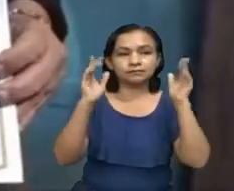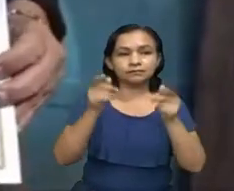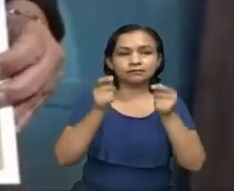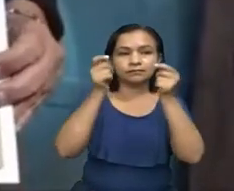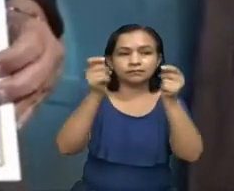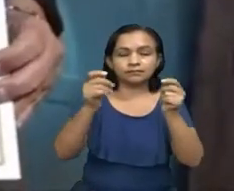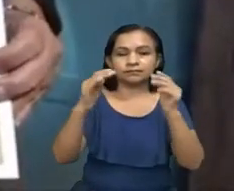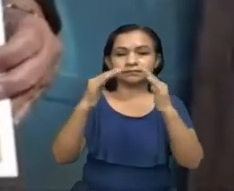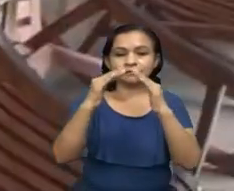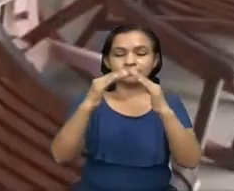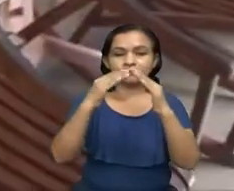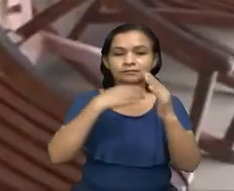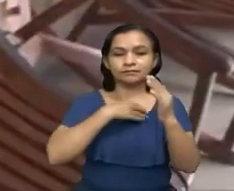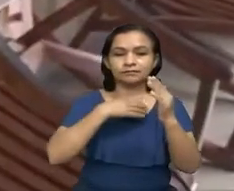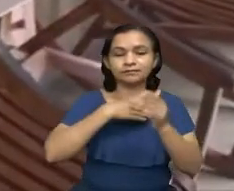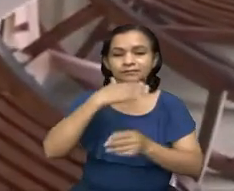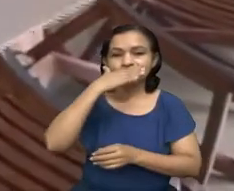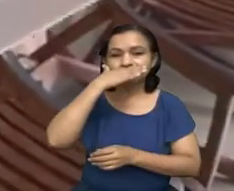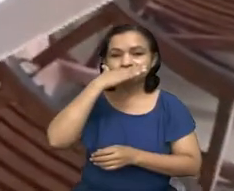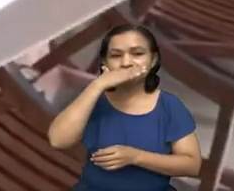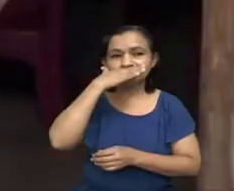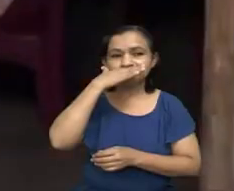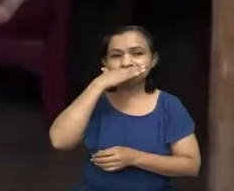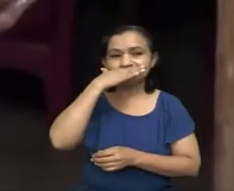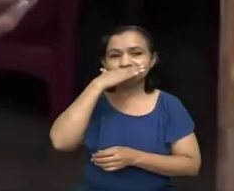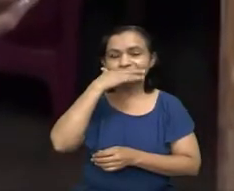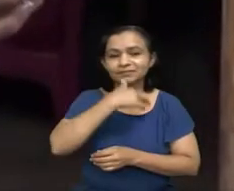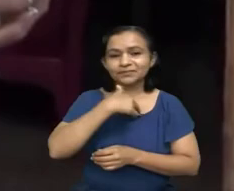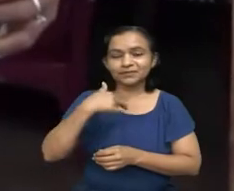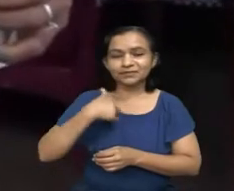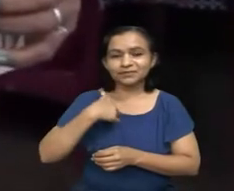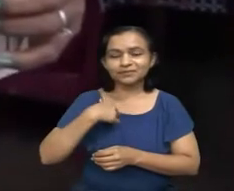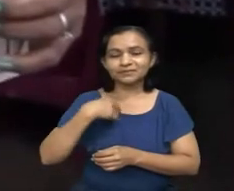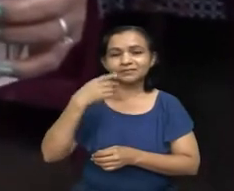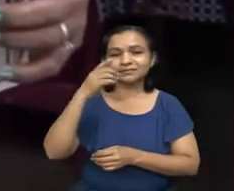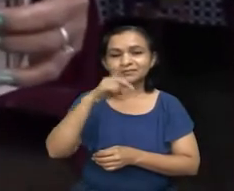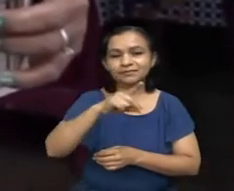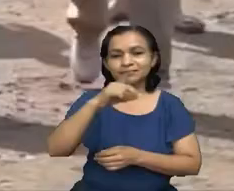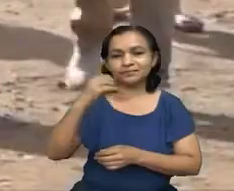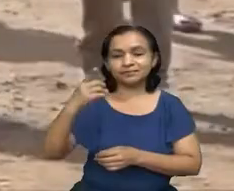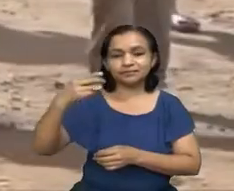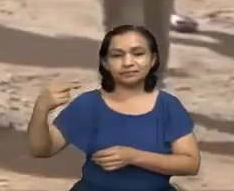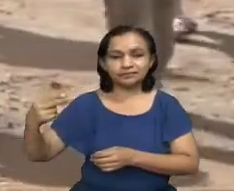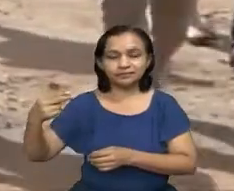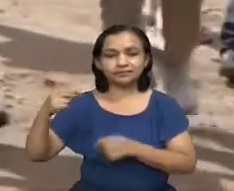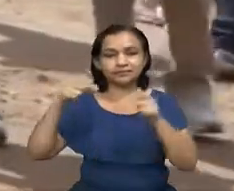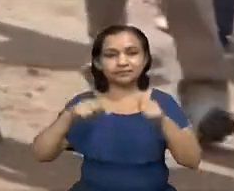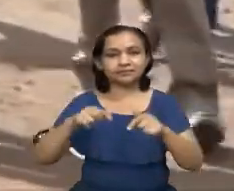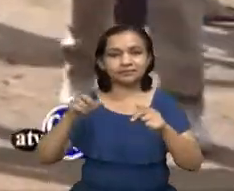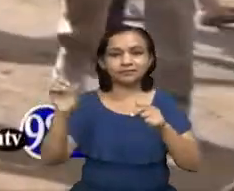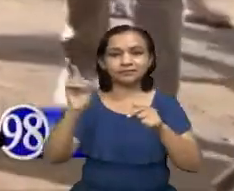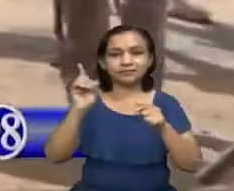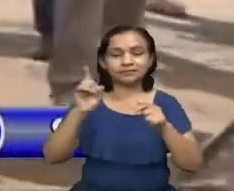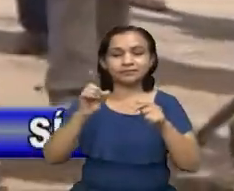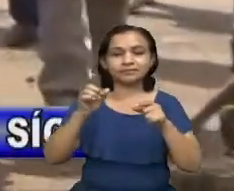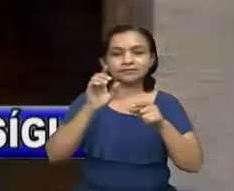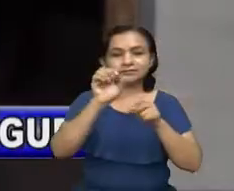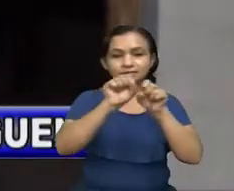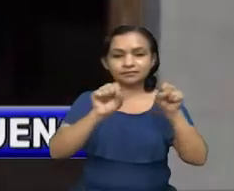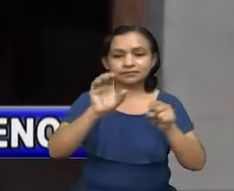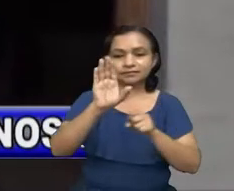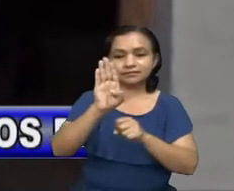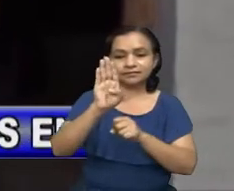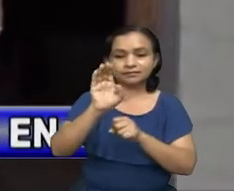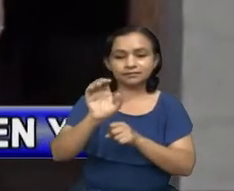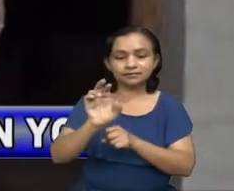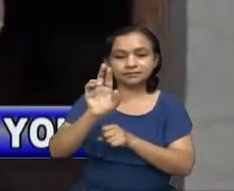propiedad de parte del gobierno sandinista a través de la Procuraduría General de la República, esta vez en la comunidad San Bartolo. Para